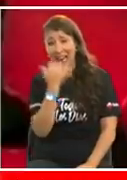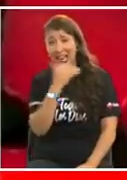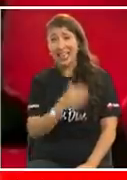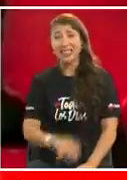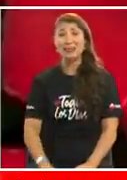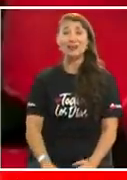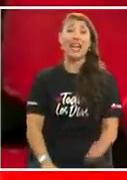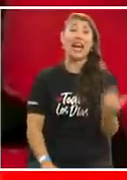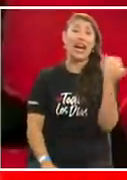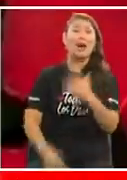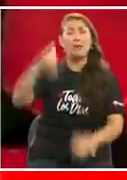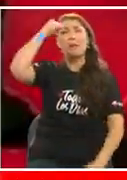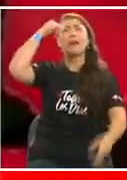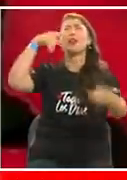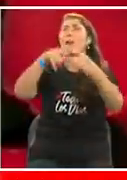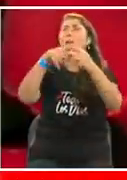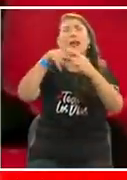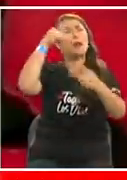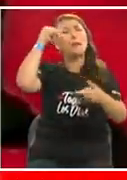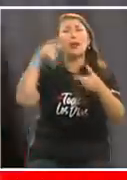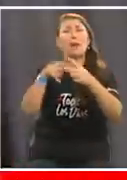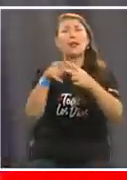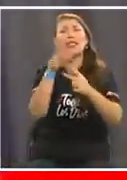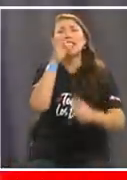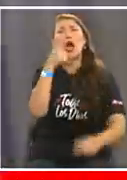Oye, perdón.